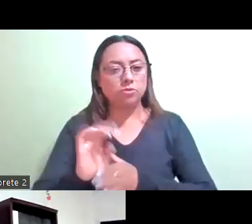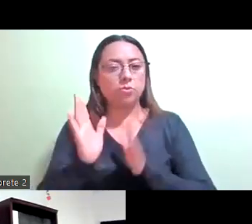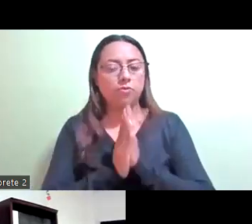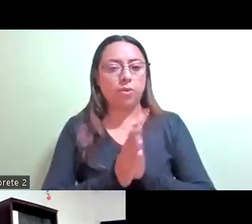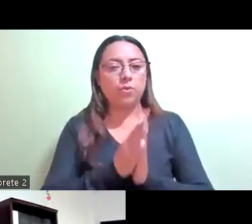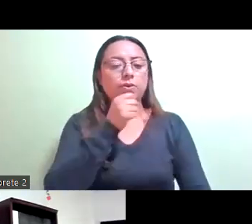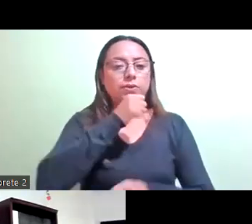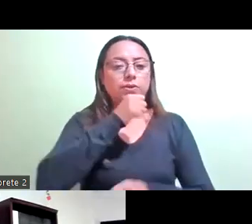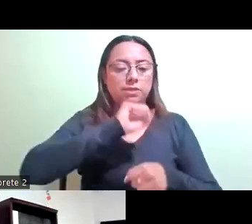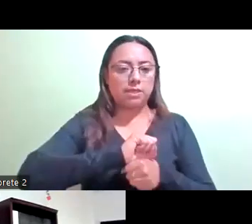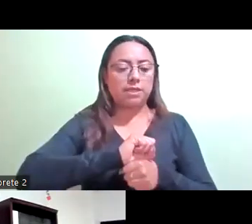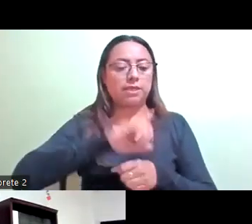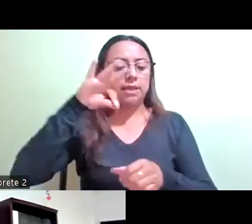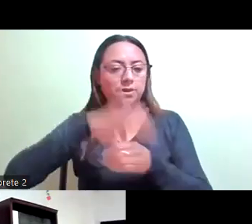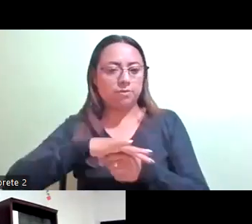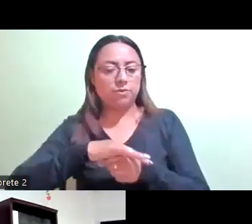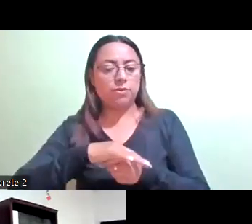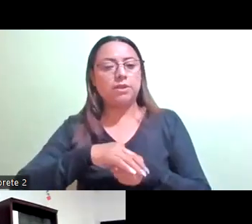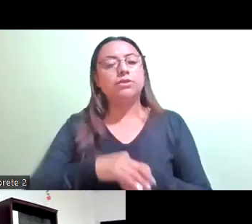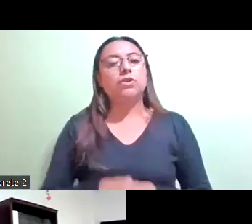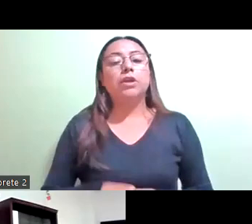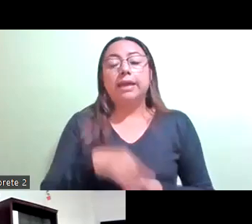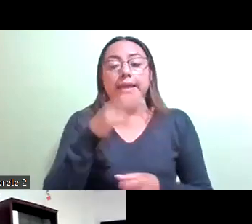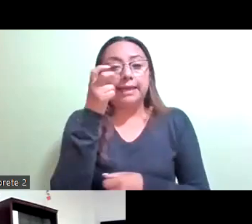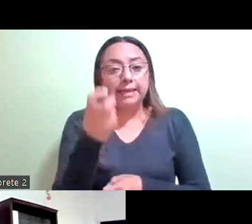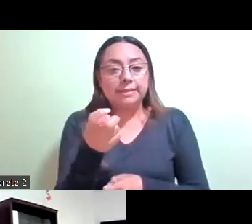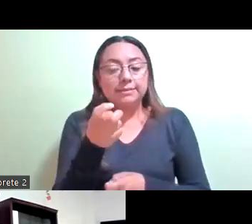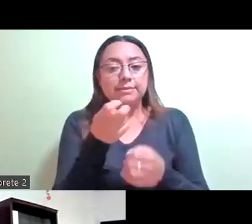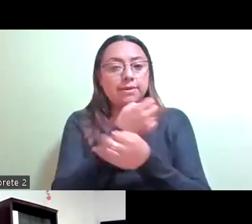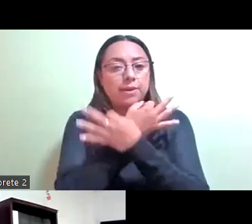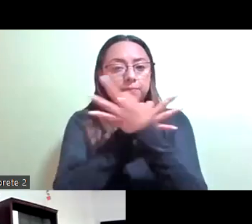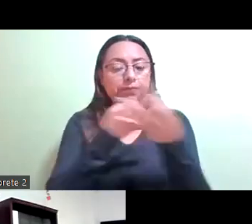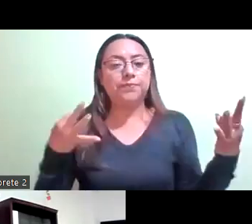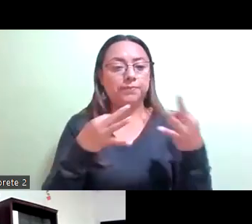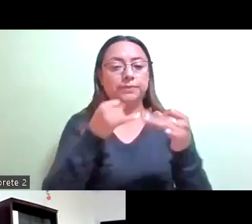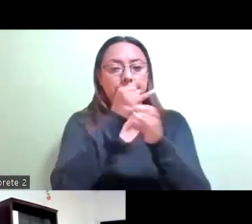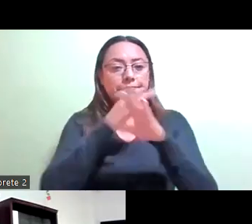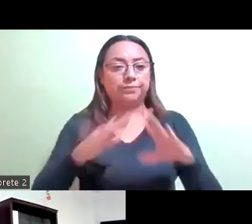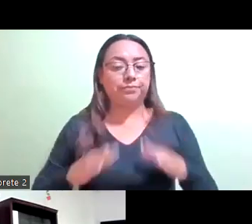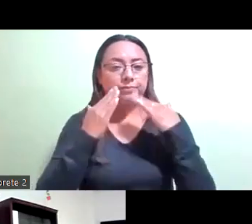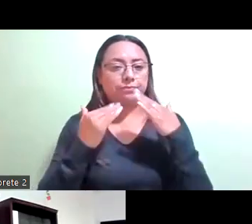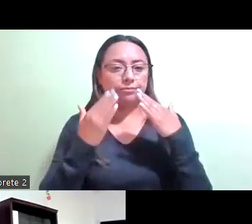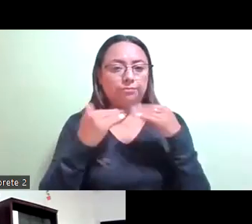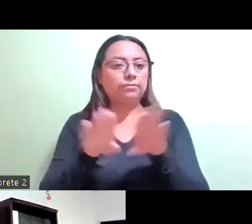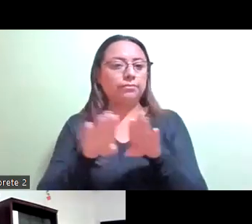el acuerdo de declaración de inexistencia de información a través de la votación nominal.